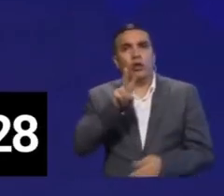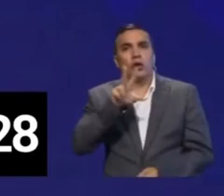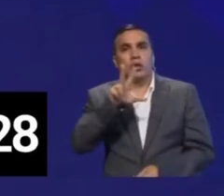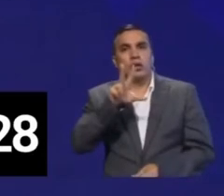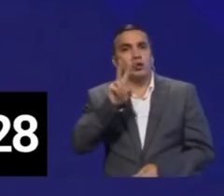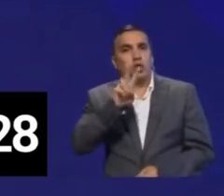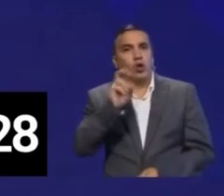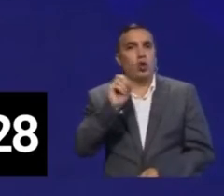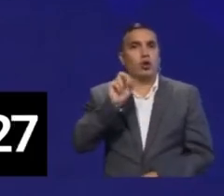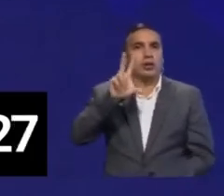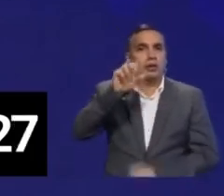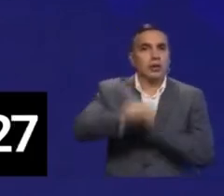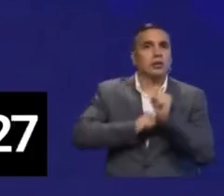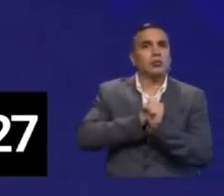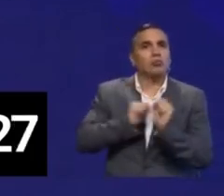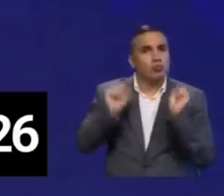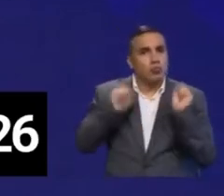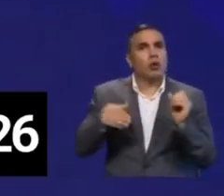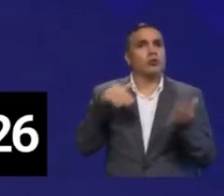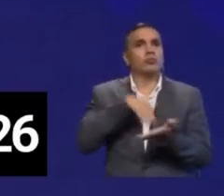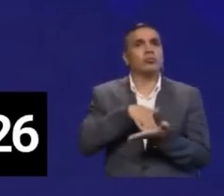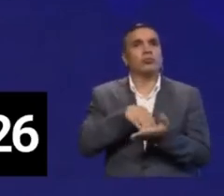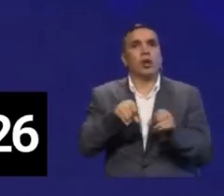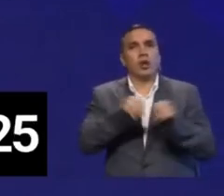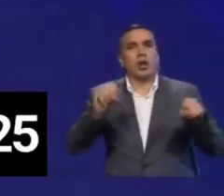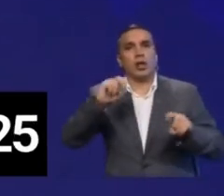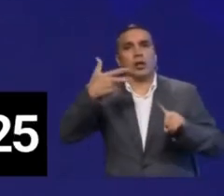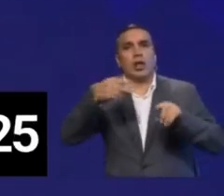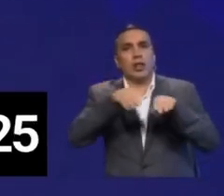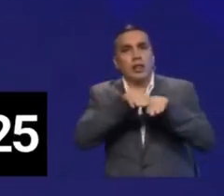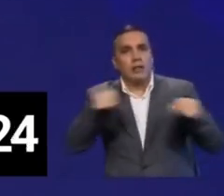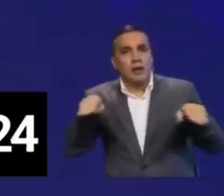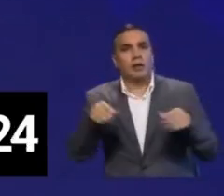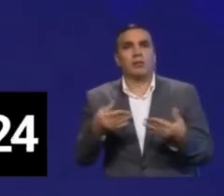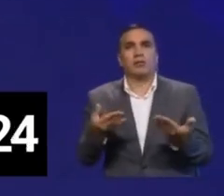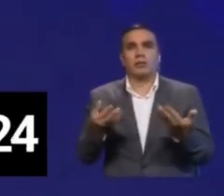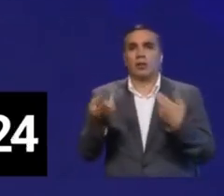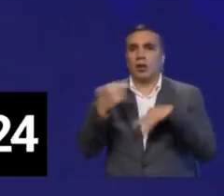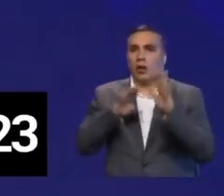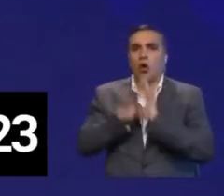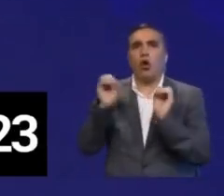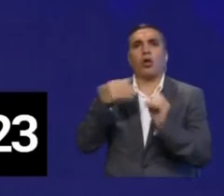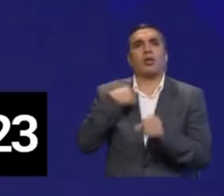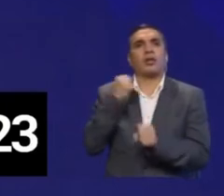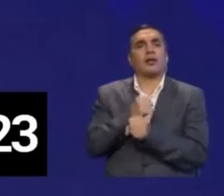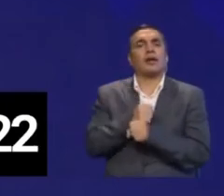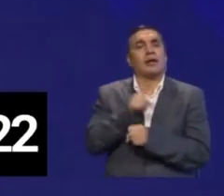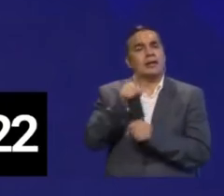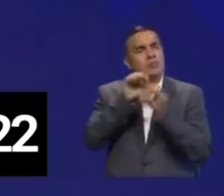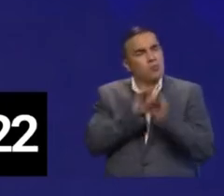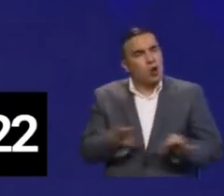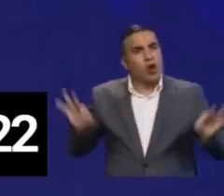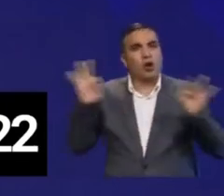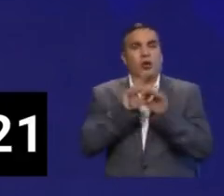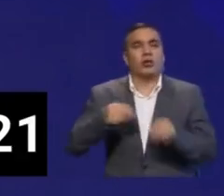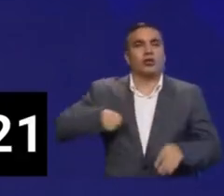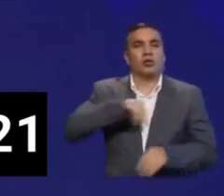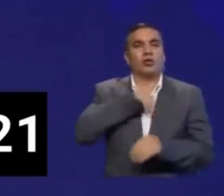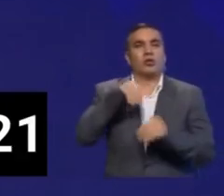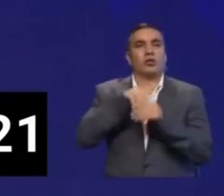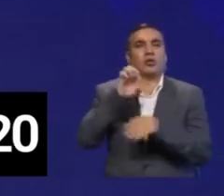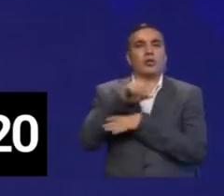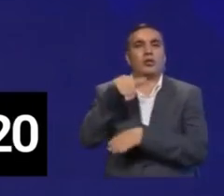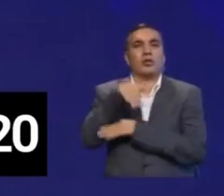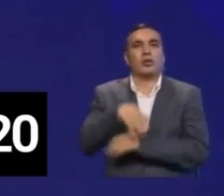tener las capacidades necesarias, tener un título de tercer nivel, emprender o tener un empleo. Ese será el Ecuador de la